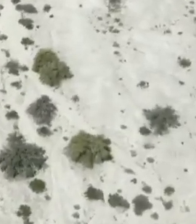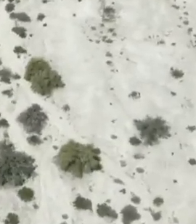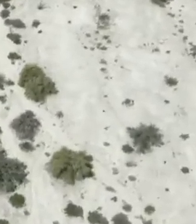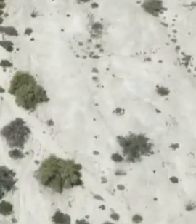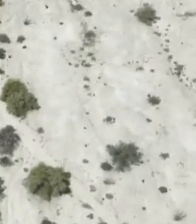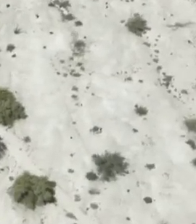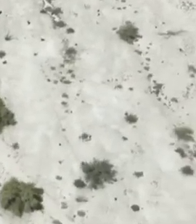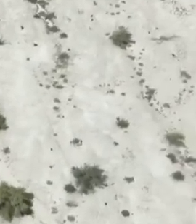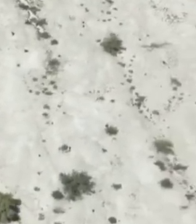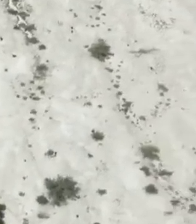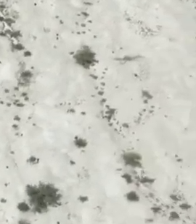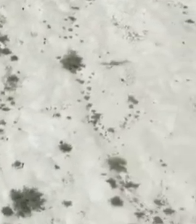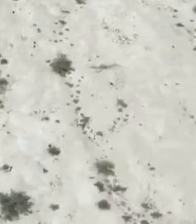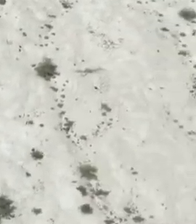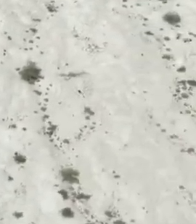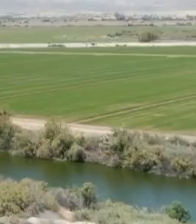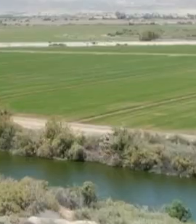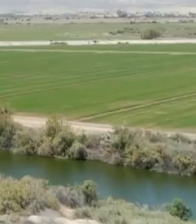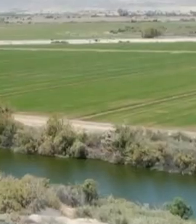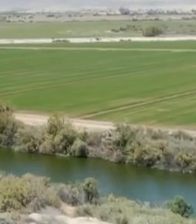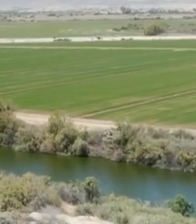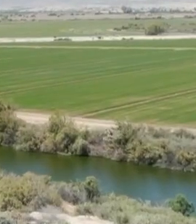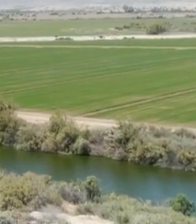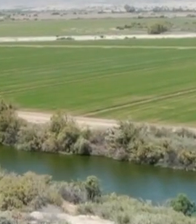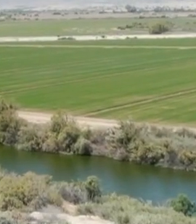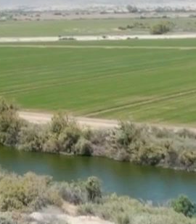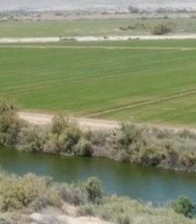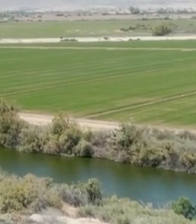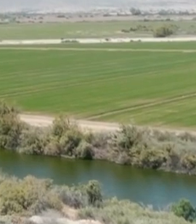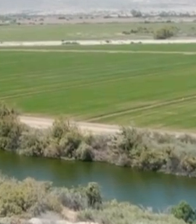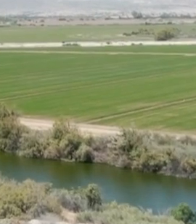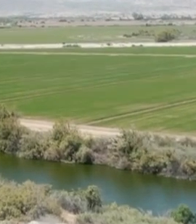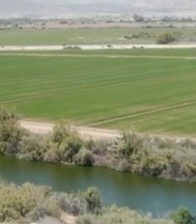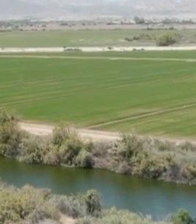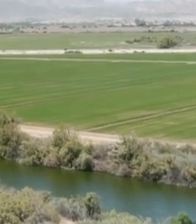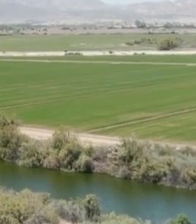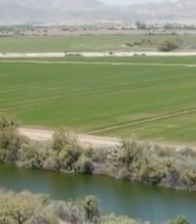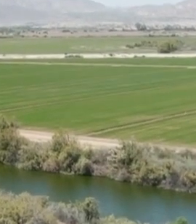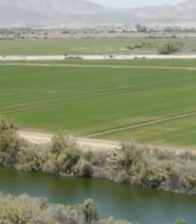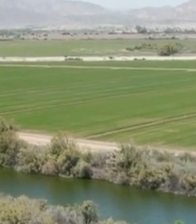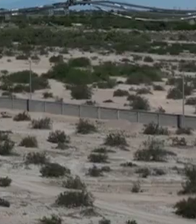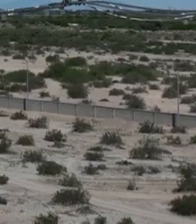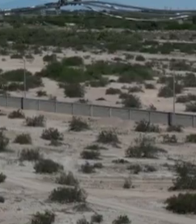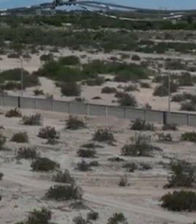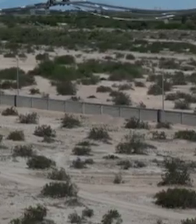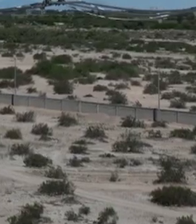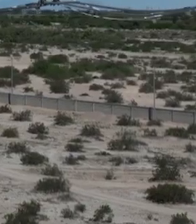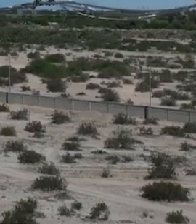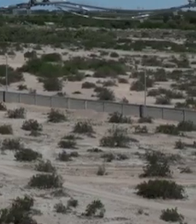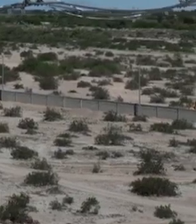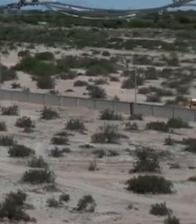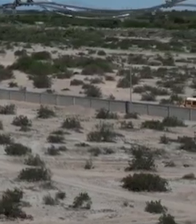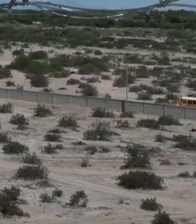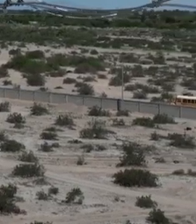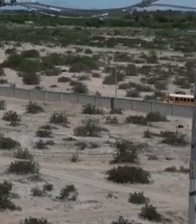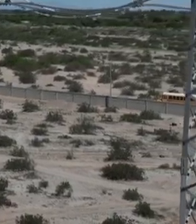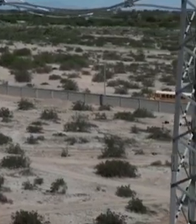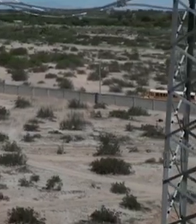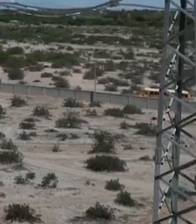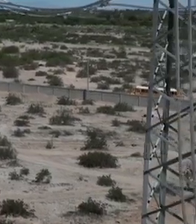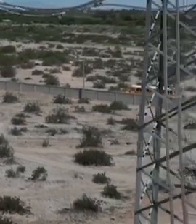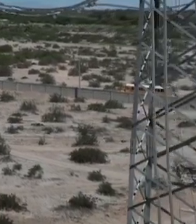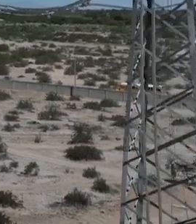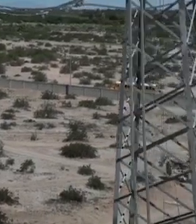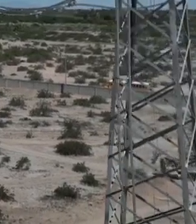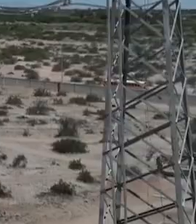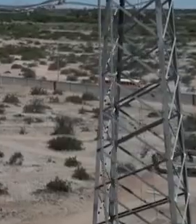e instalación de equipos de última tecnología para regular la tensión, a fin de cumplir con la demanda, preservar y mejorar la confiabilidad de la